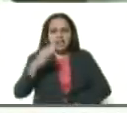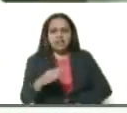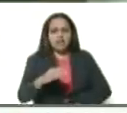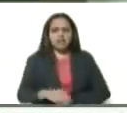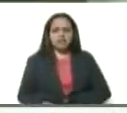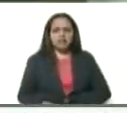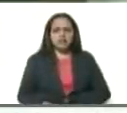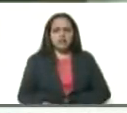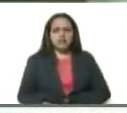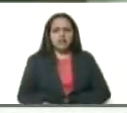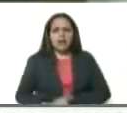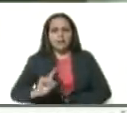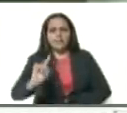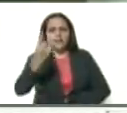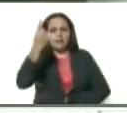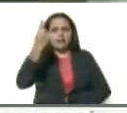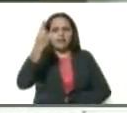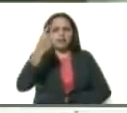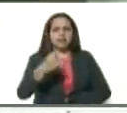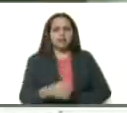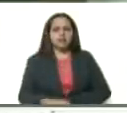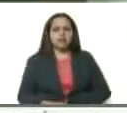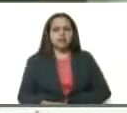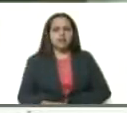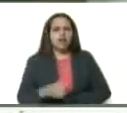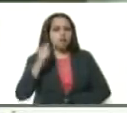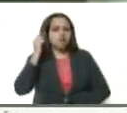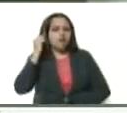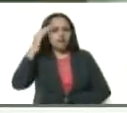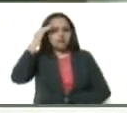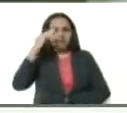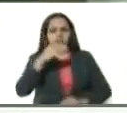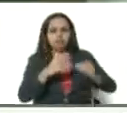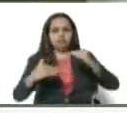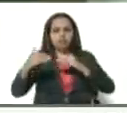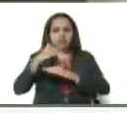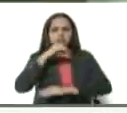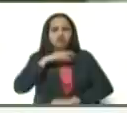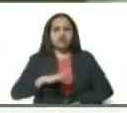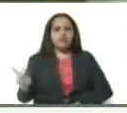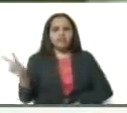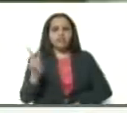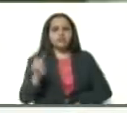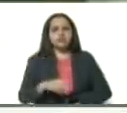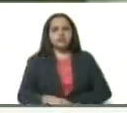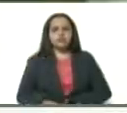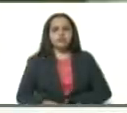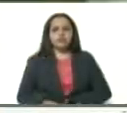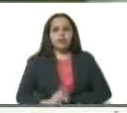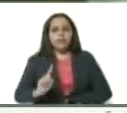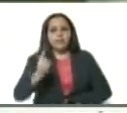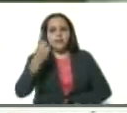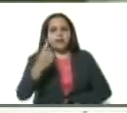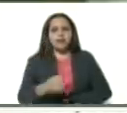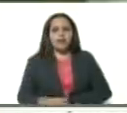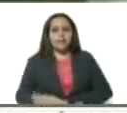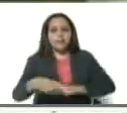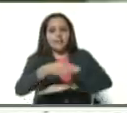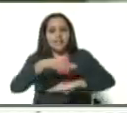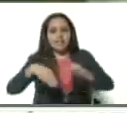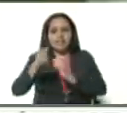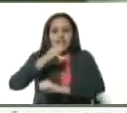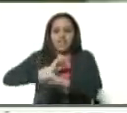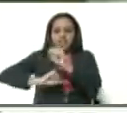Armada. Fue la primera almiranta de la historia de Venezuela. Fue la primera ministra